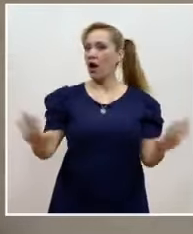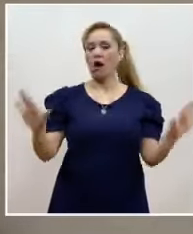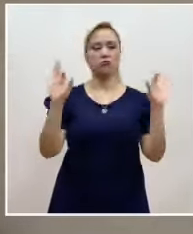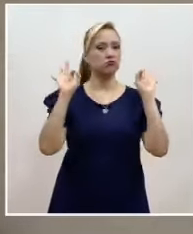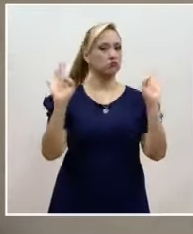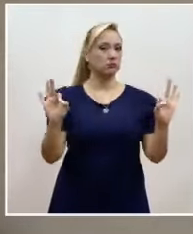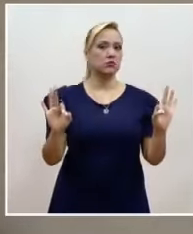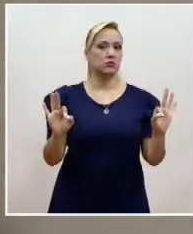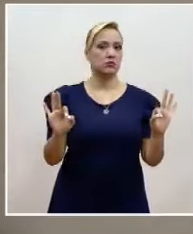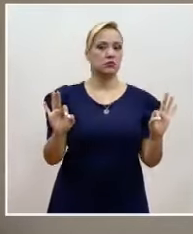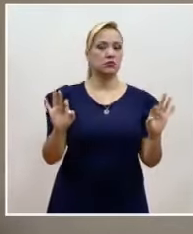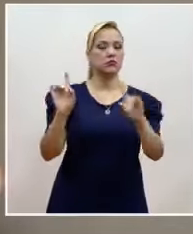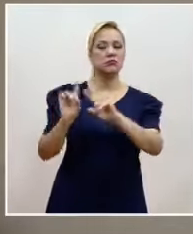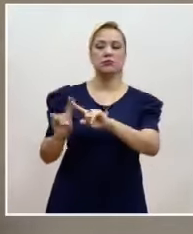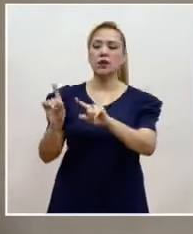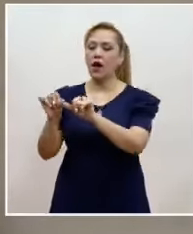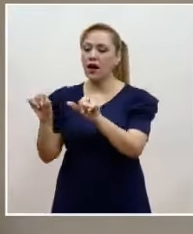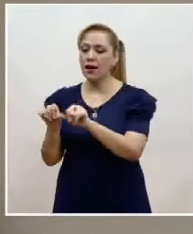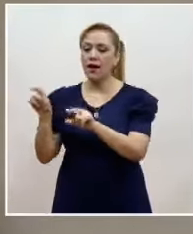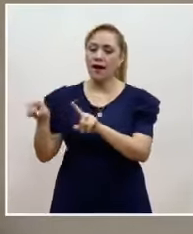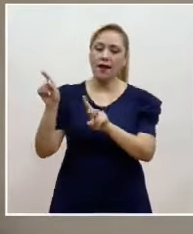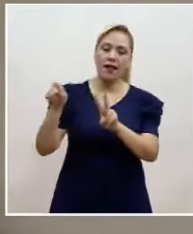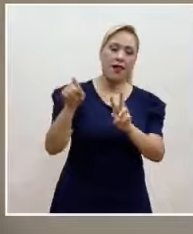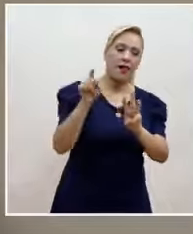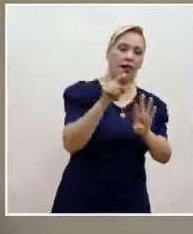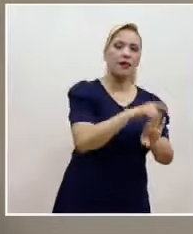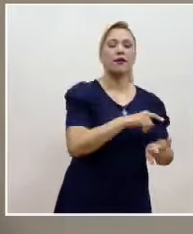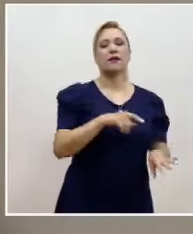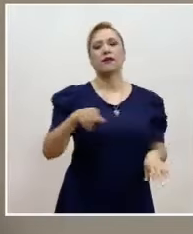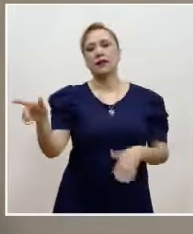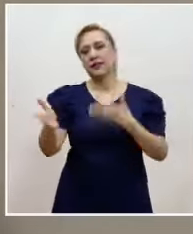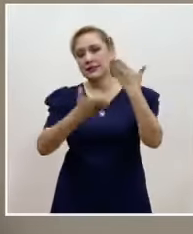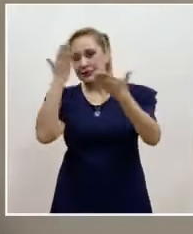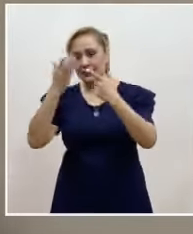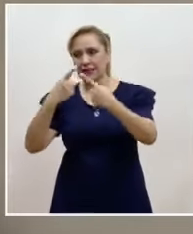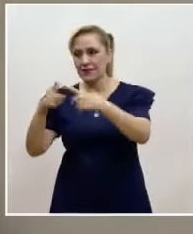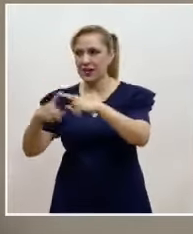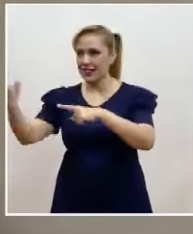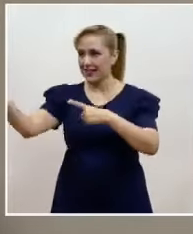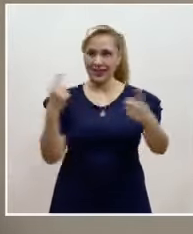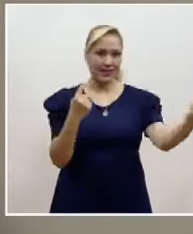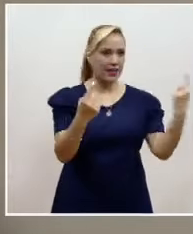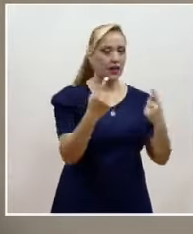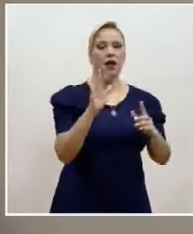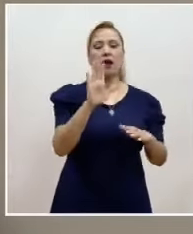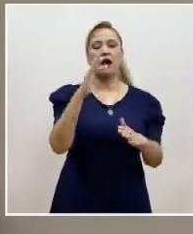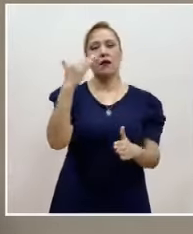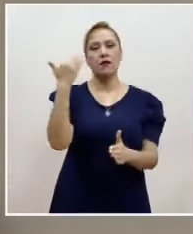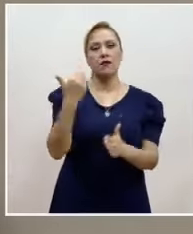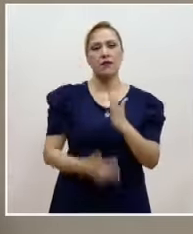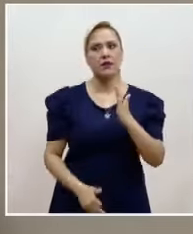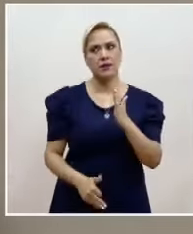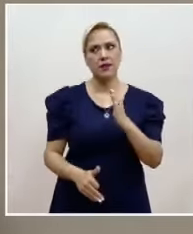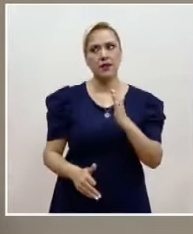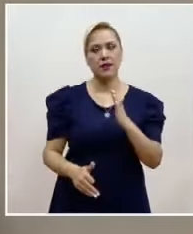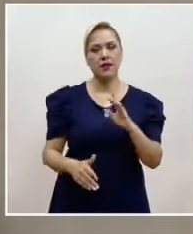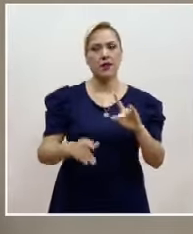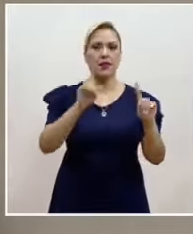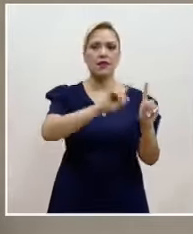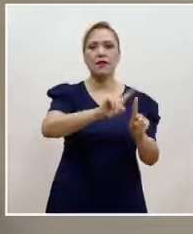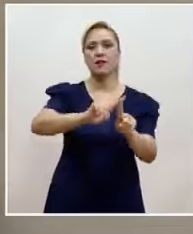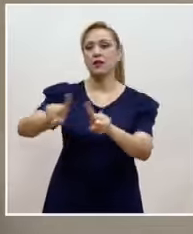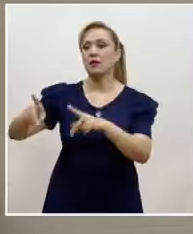tener perspectivas multidisciplinarias de personas que han estudiado cosas distintas, sino que no estamos tomando en cuenta a la diversidad.